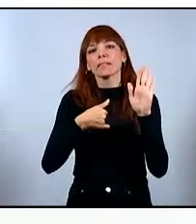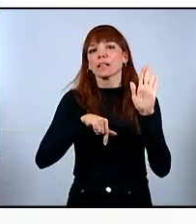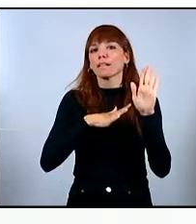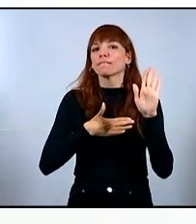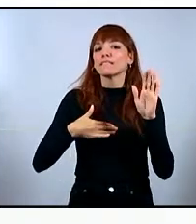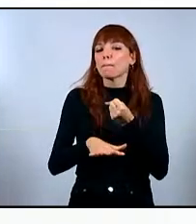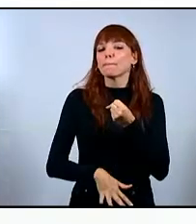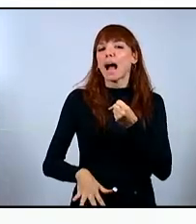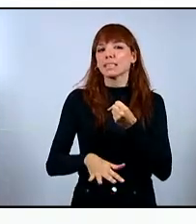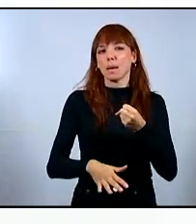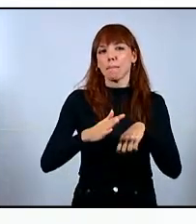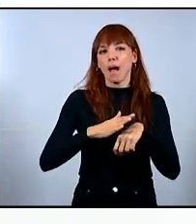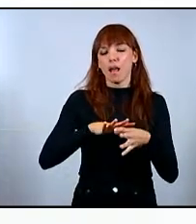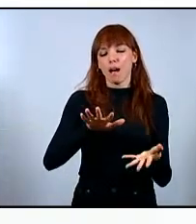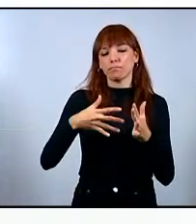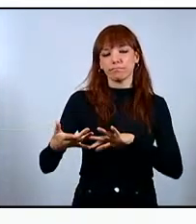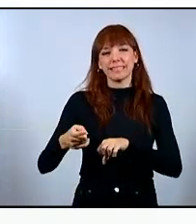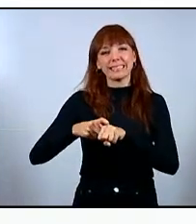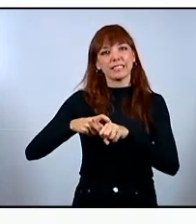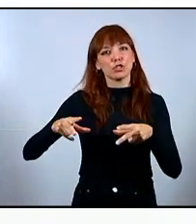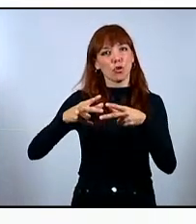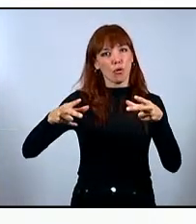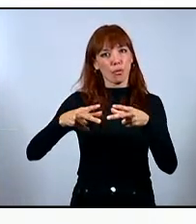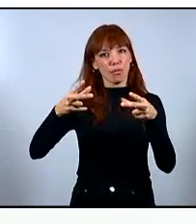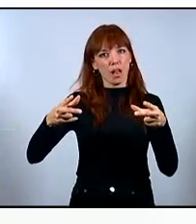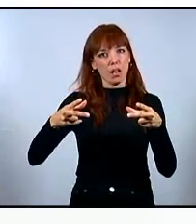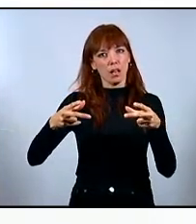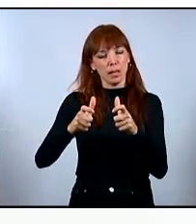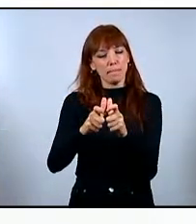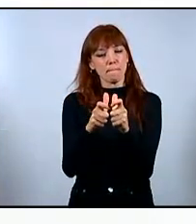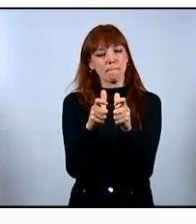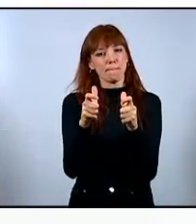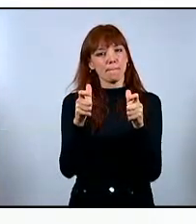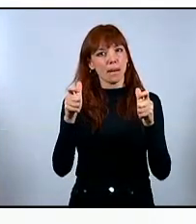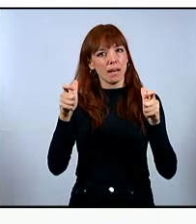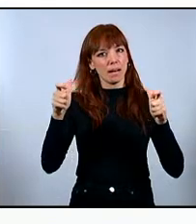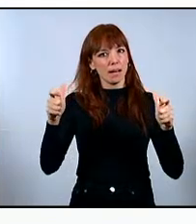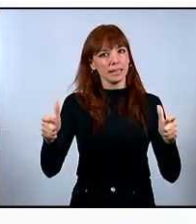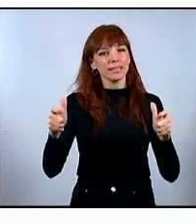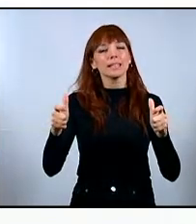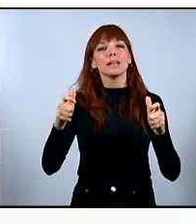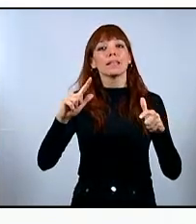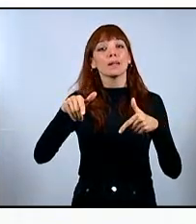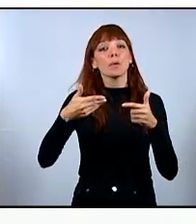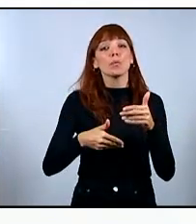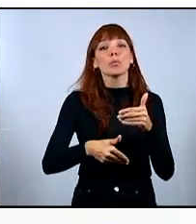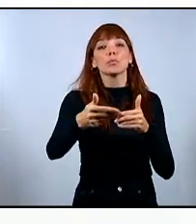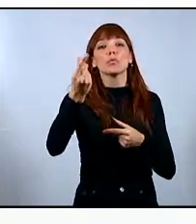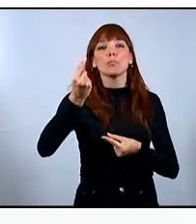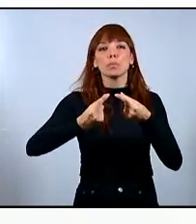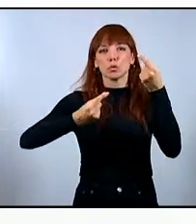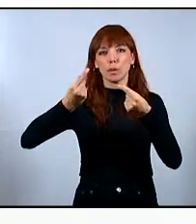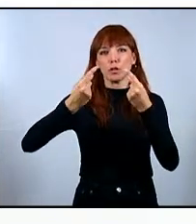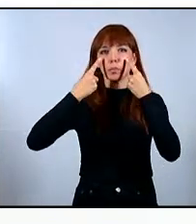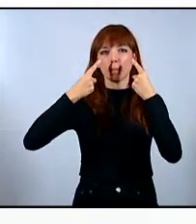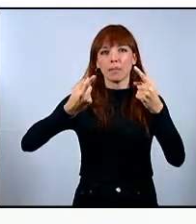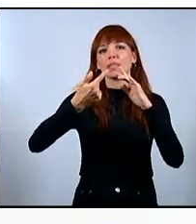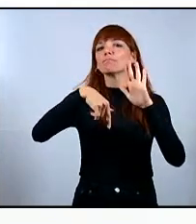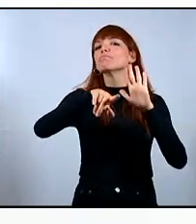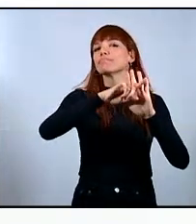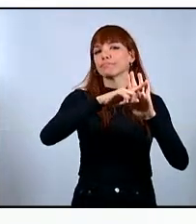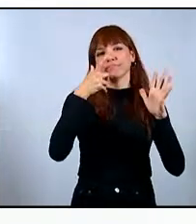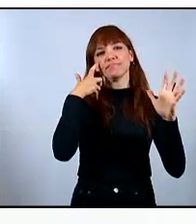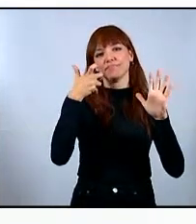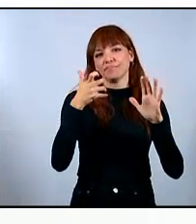de carácter social que se van a desarrollar con ambición en nuestro primer presupuesto. Nuestro Gobierno, a través de